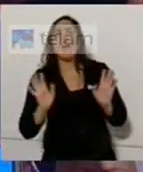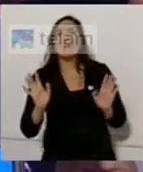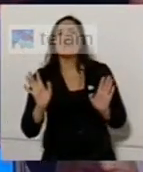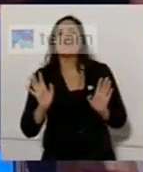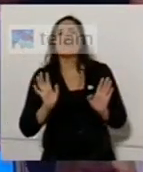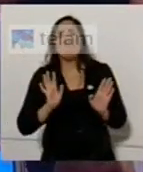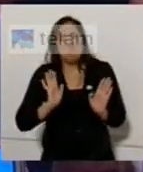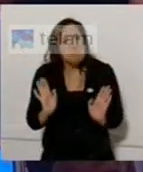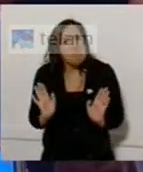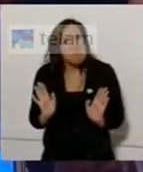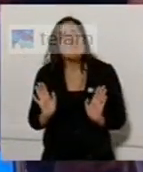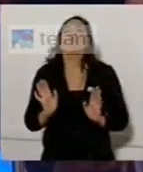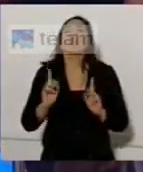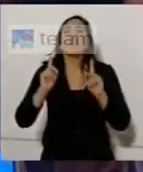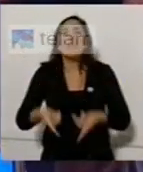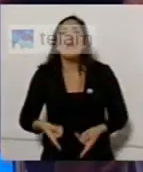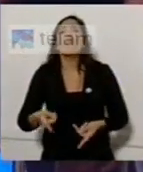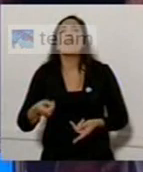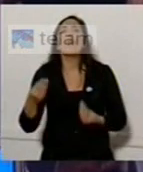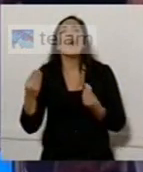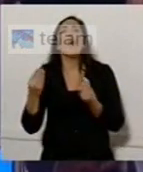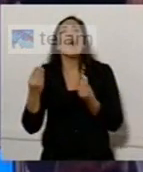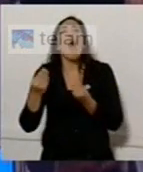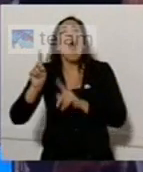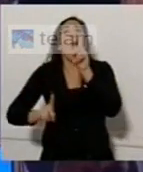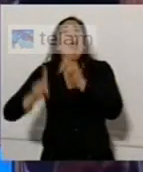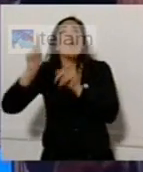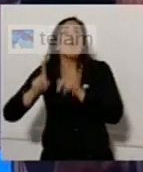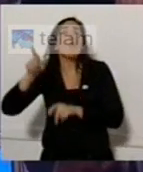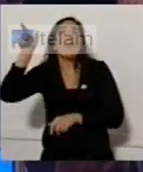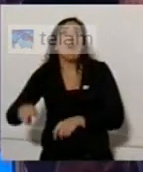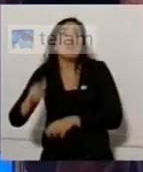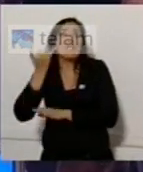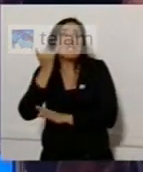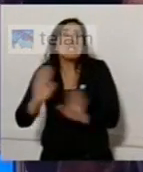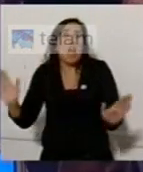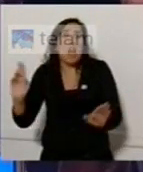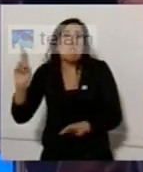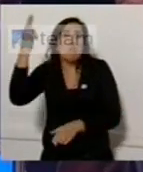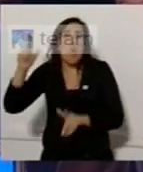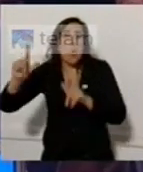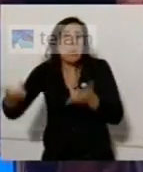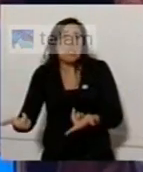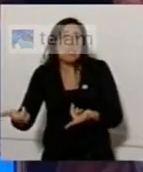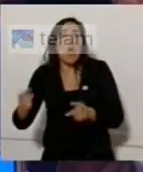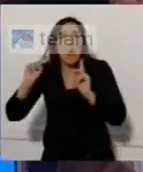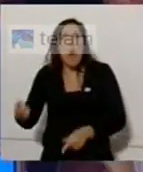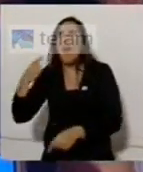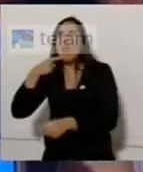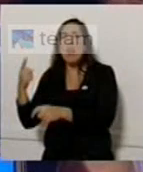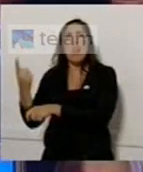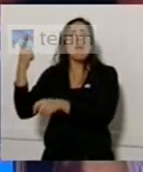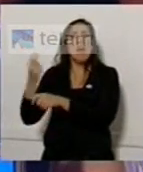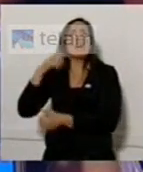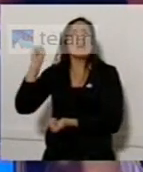inclusive contra los que ya ni siquiera pueden defenderse porque no están, le